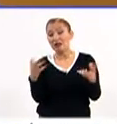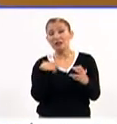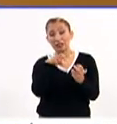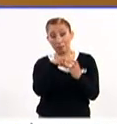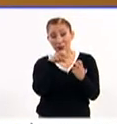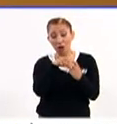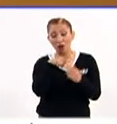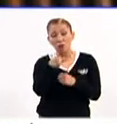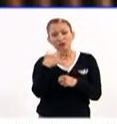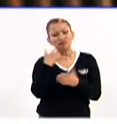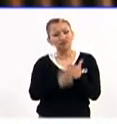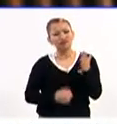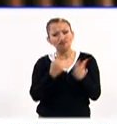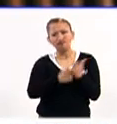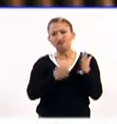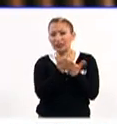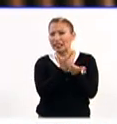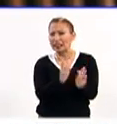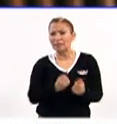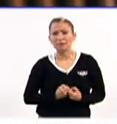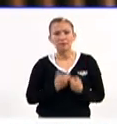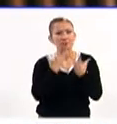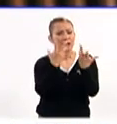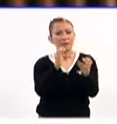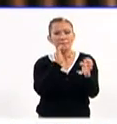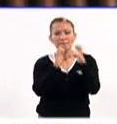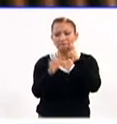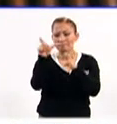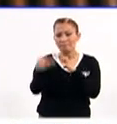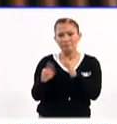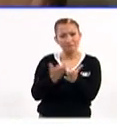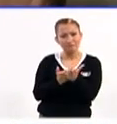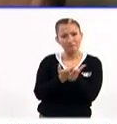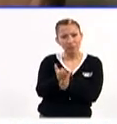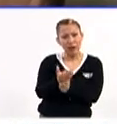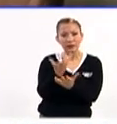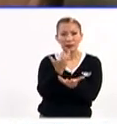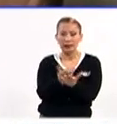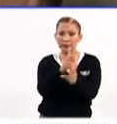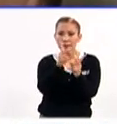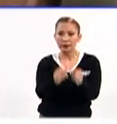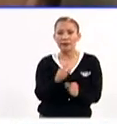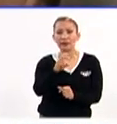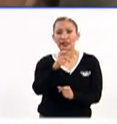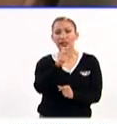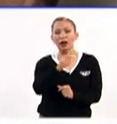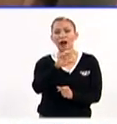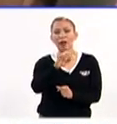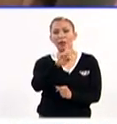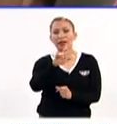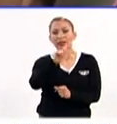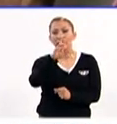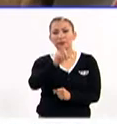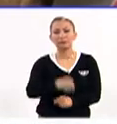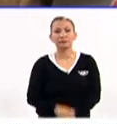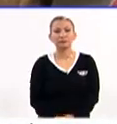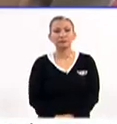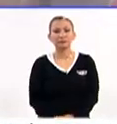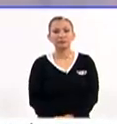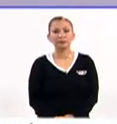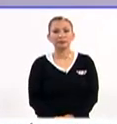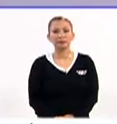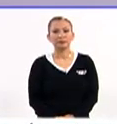amigo, como el luchador por la libertad de expresión, el periodista leal. Descanse en paz, Virgilio Caballero.